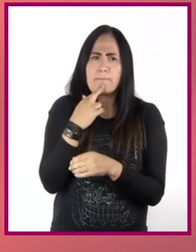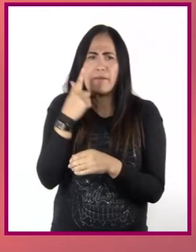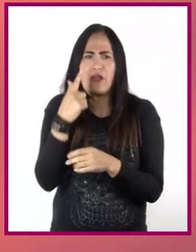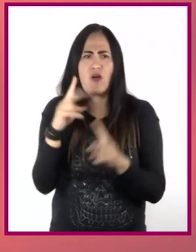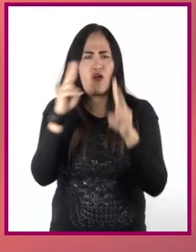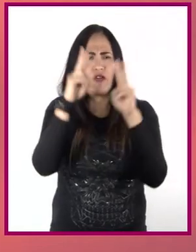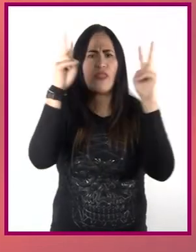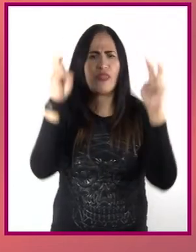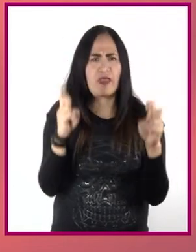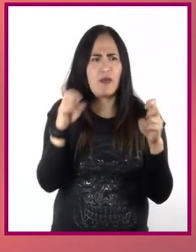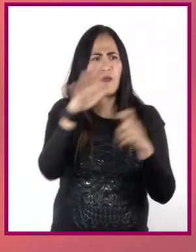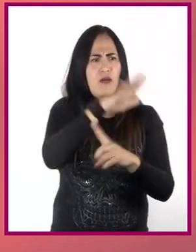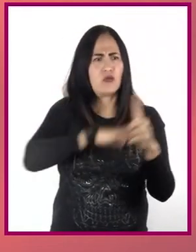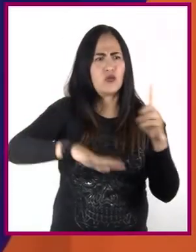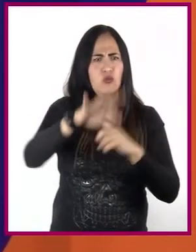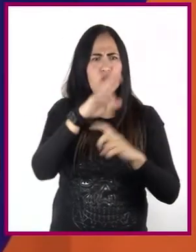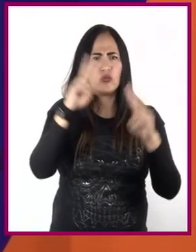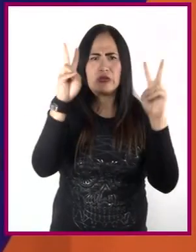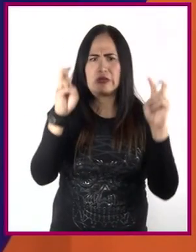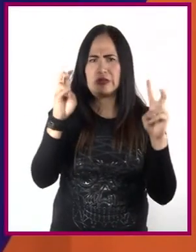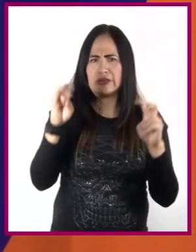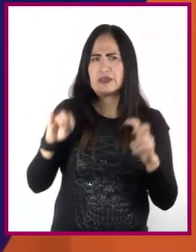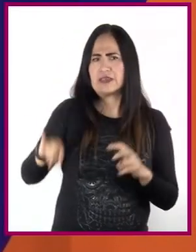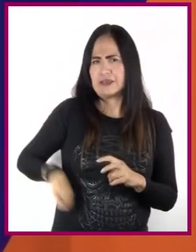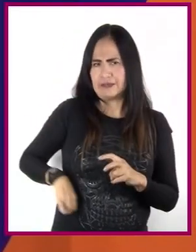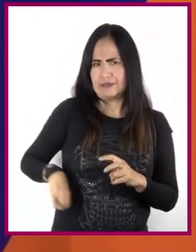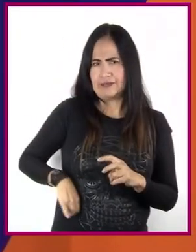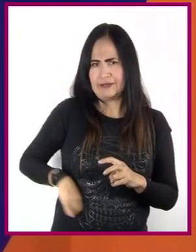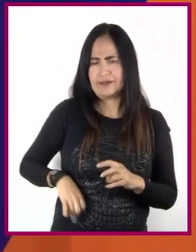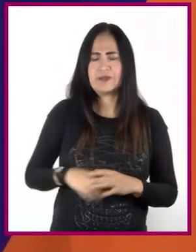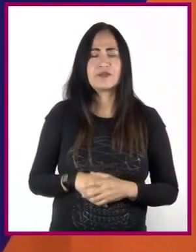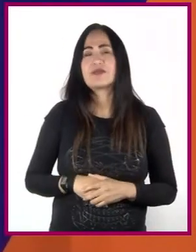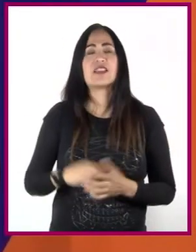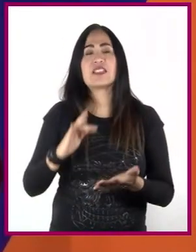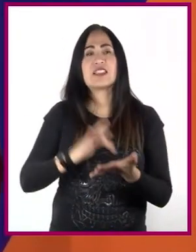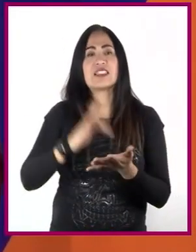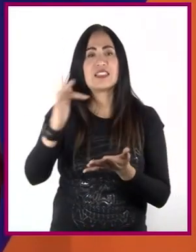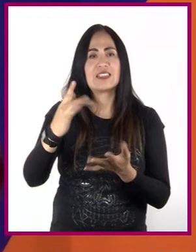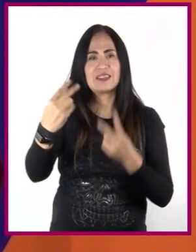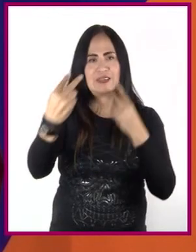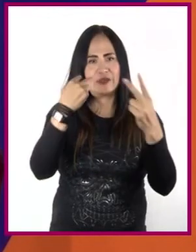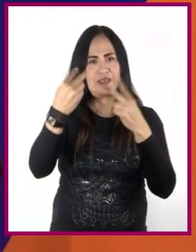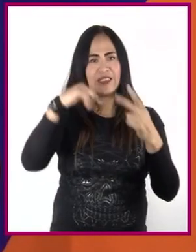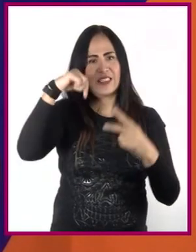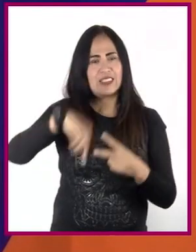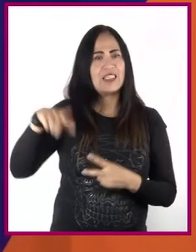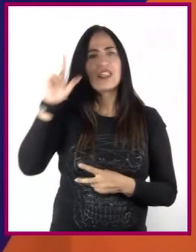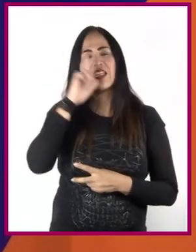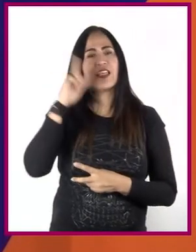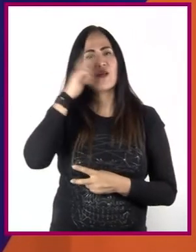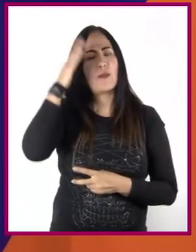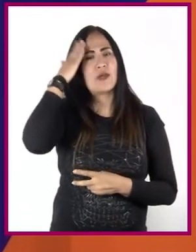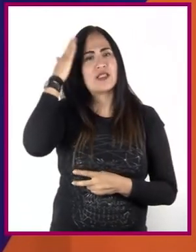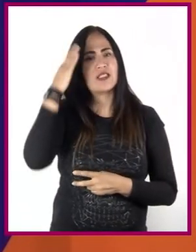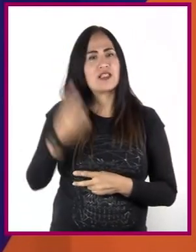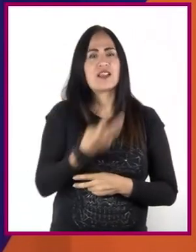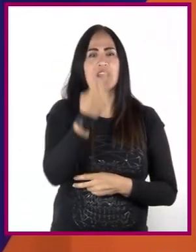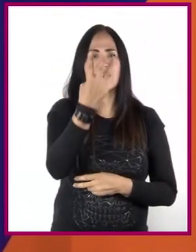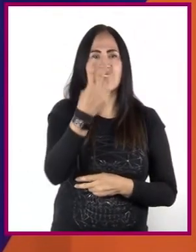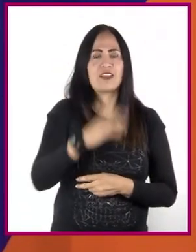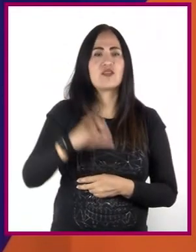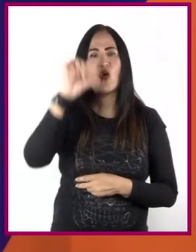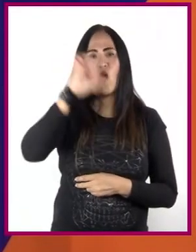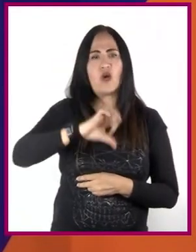diversos temas de nuestro interés. Gracias por compartir con nosotros esta sesión de Lengua Materna 3, en la que hemos